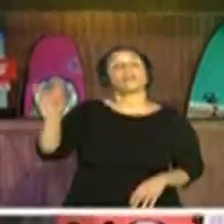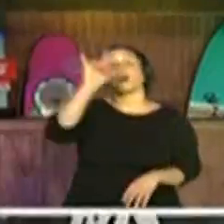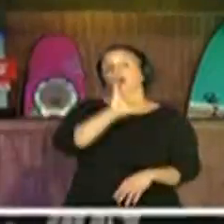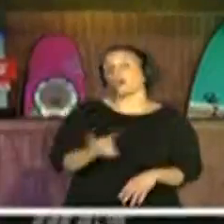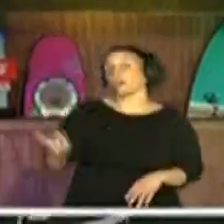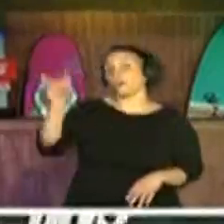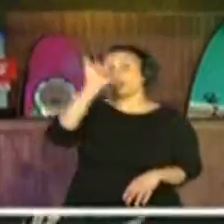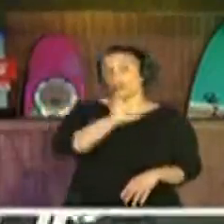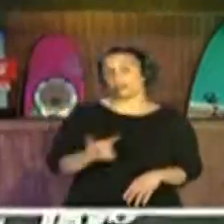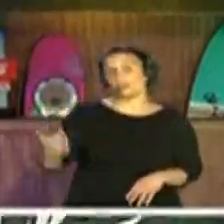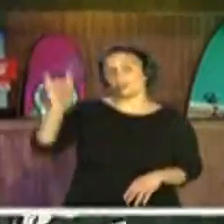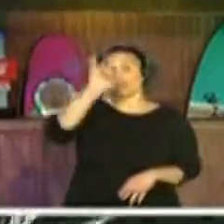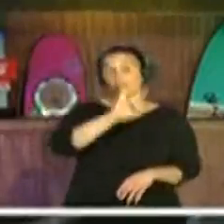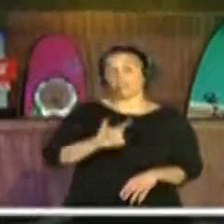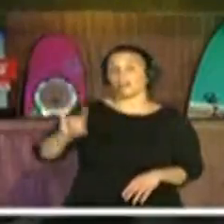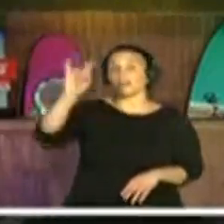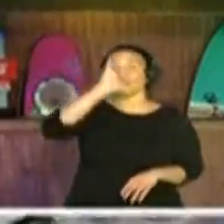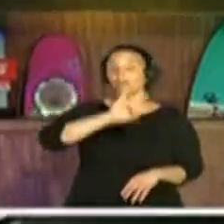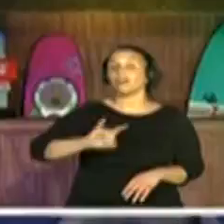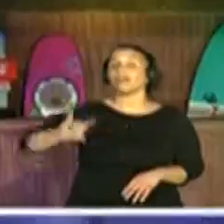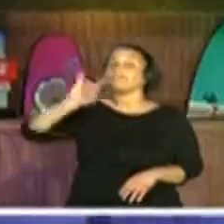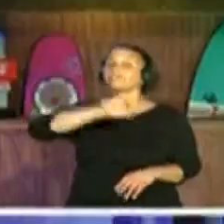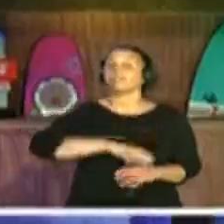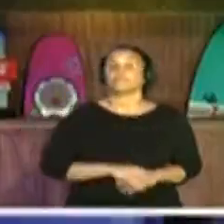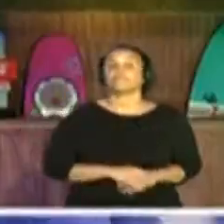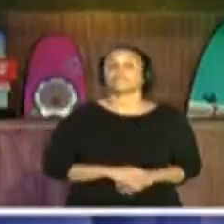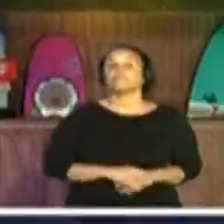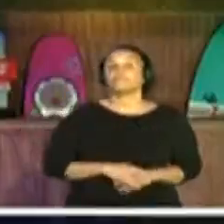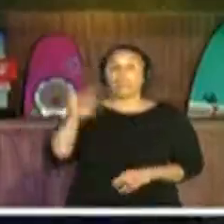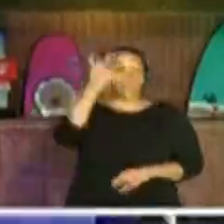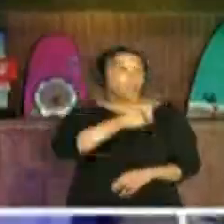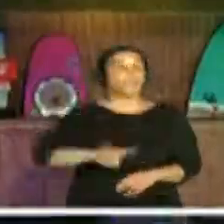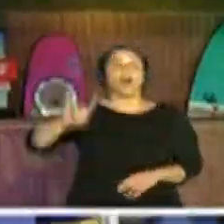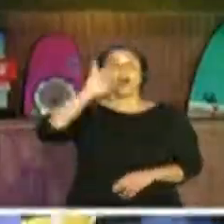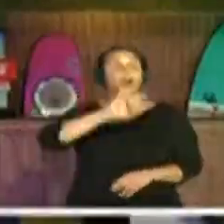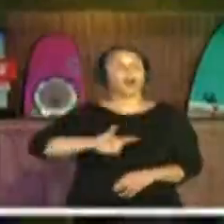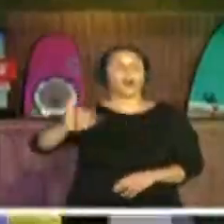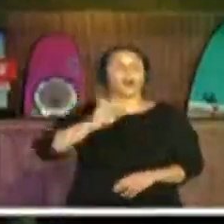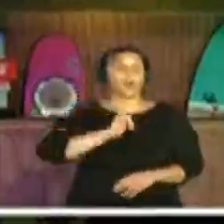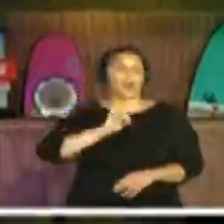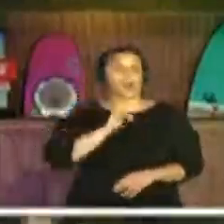Canarias,